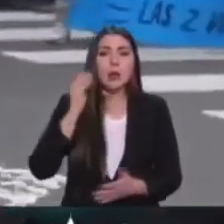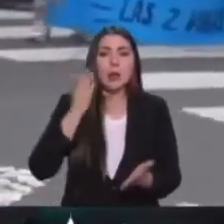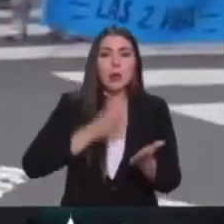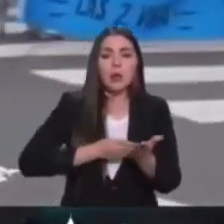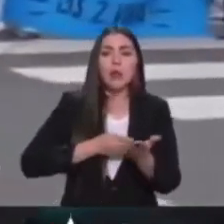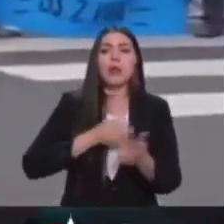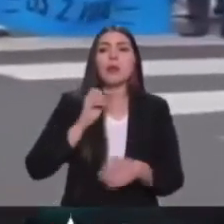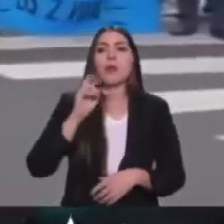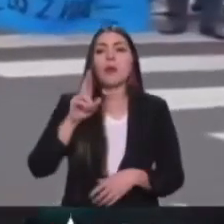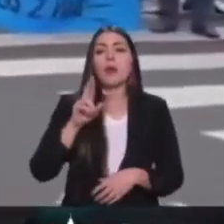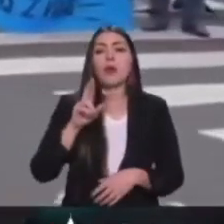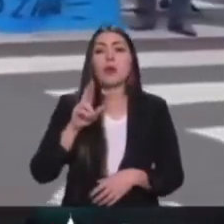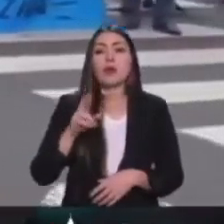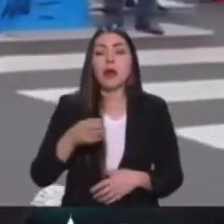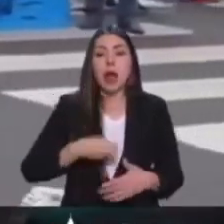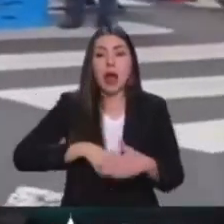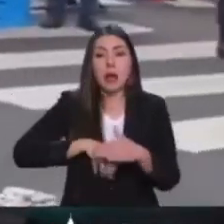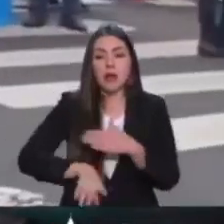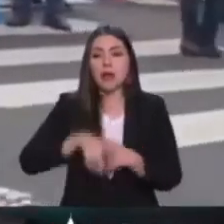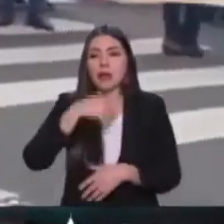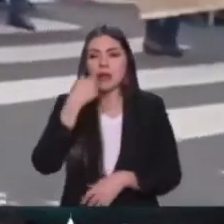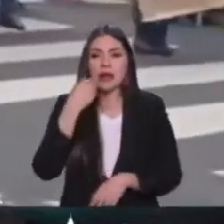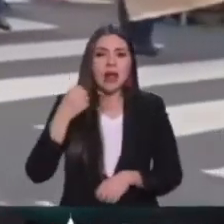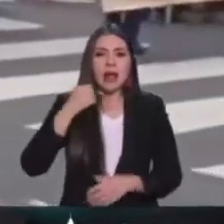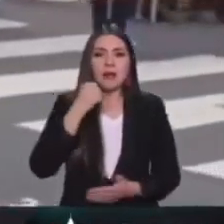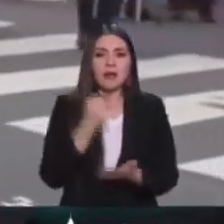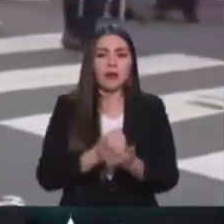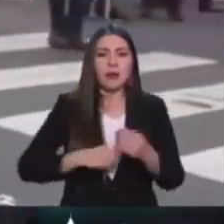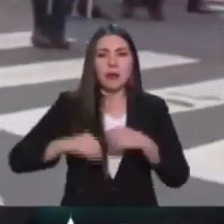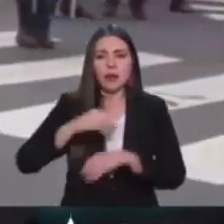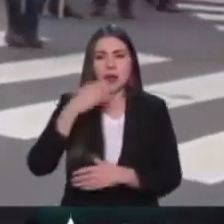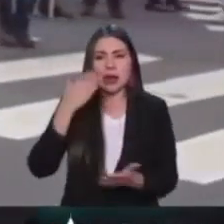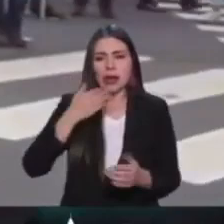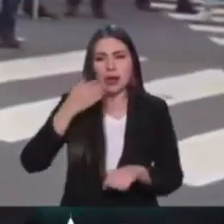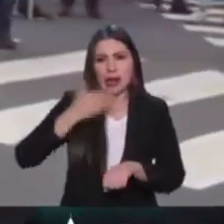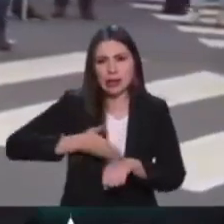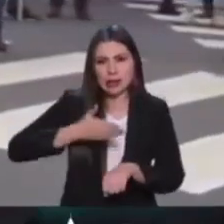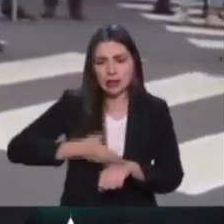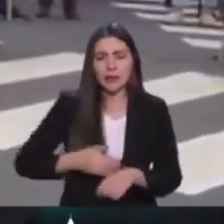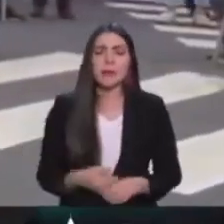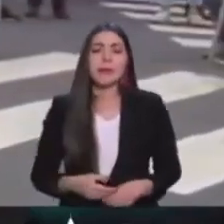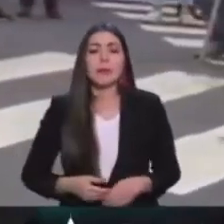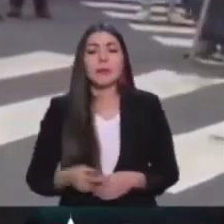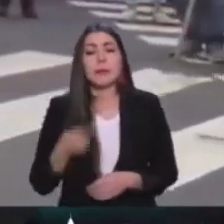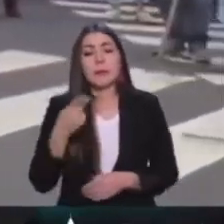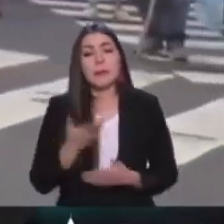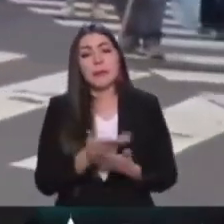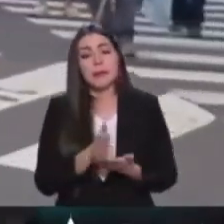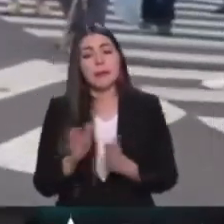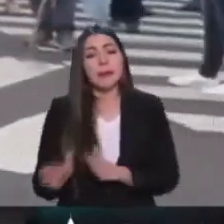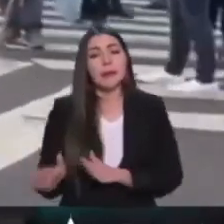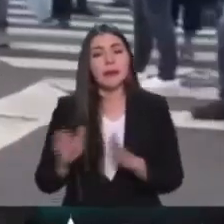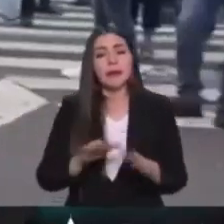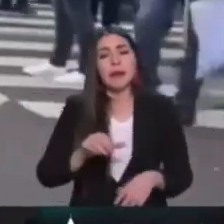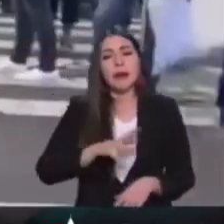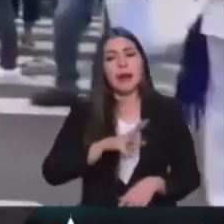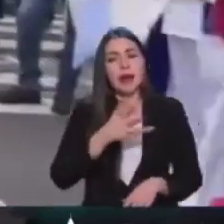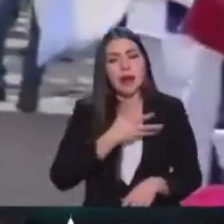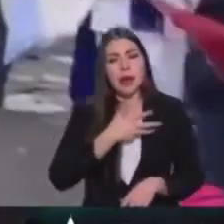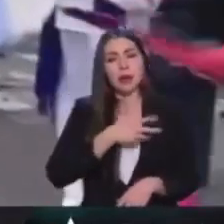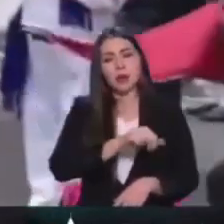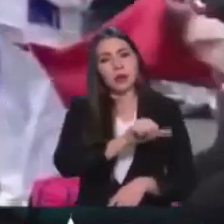central. Ahora, el tema está en que hay otros derechos que son los derechos